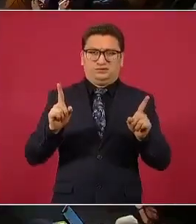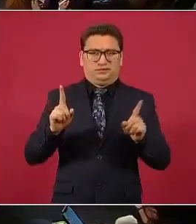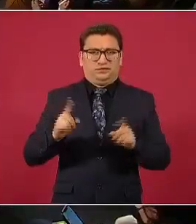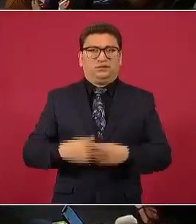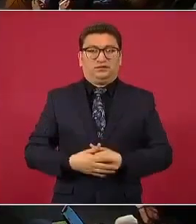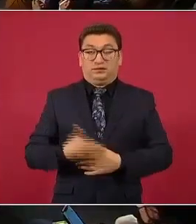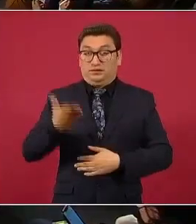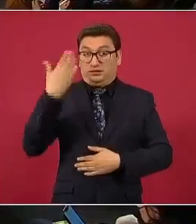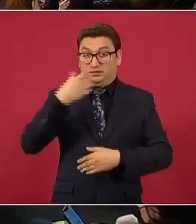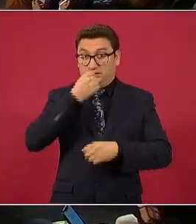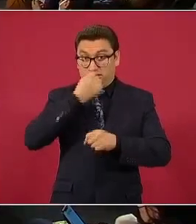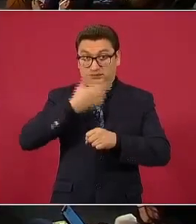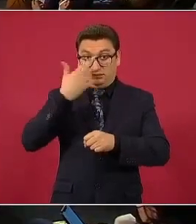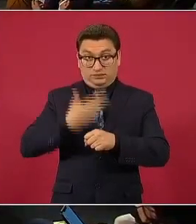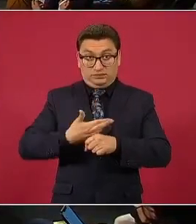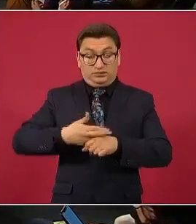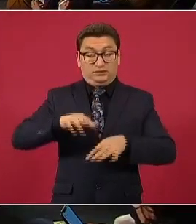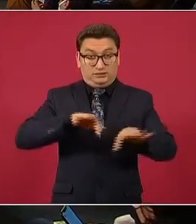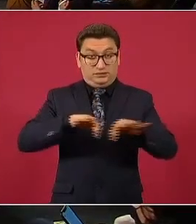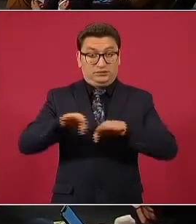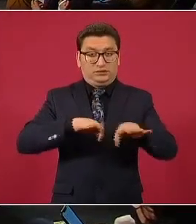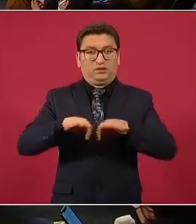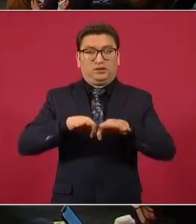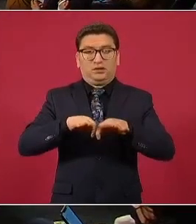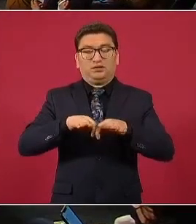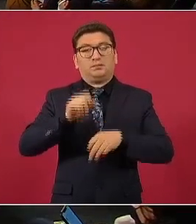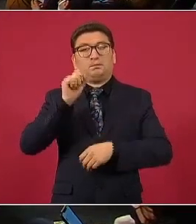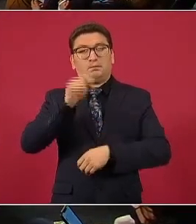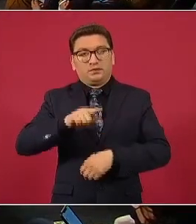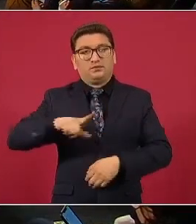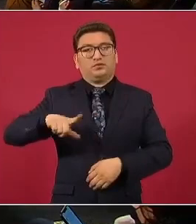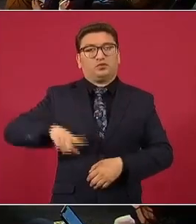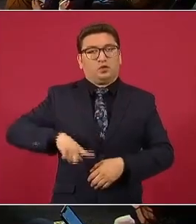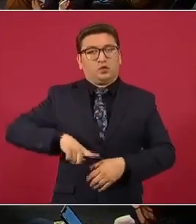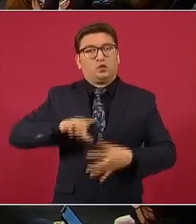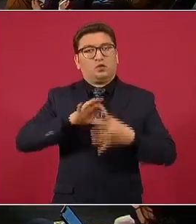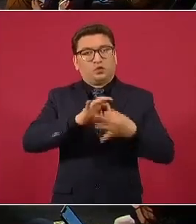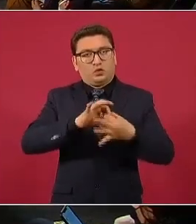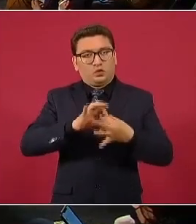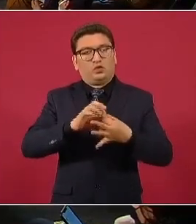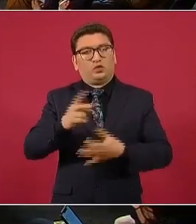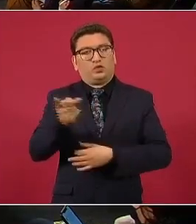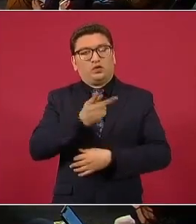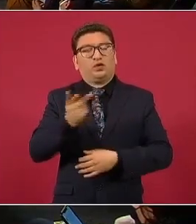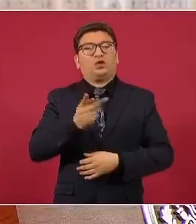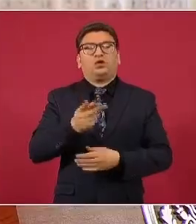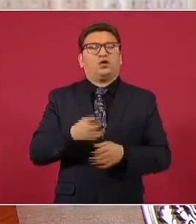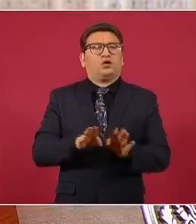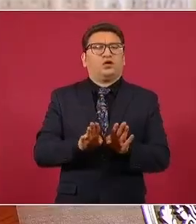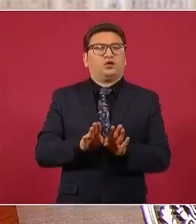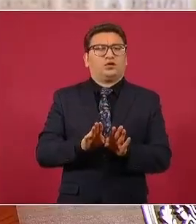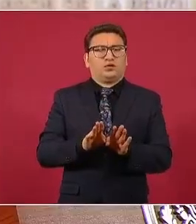la Secretaría del Trabajo y el gobierno estaban tomados,